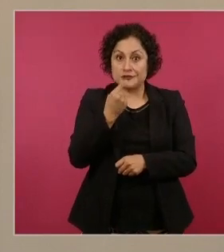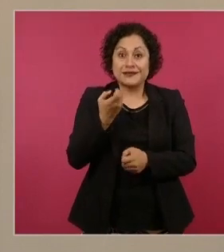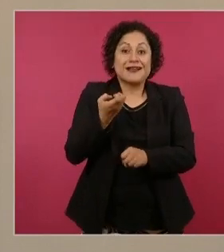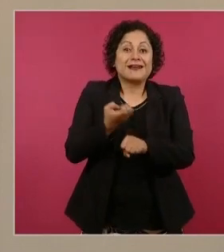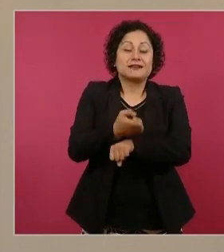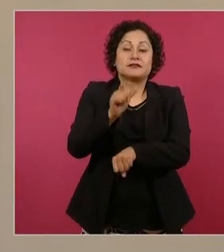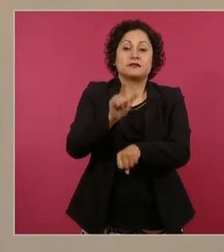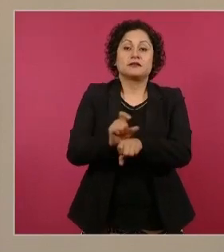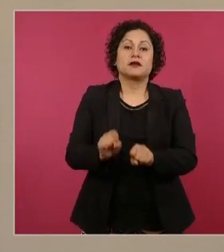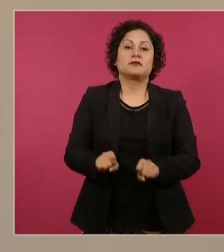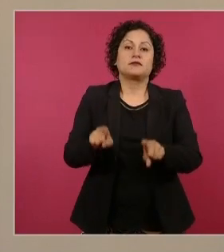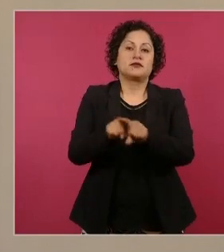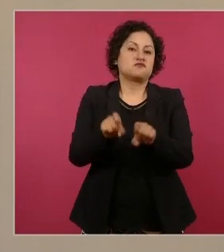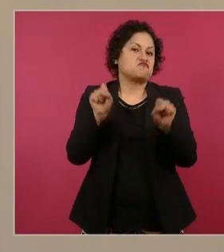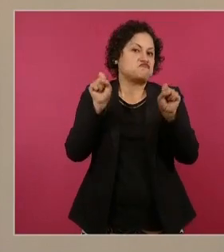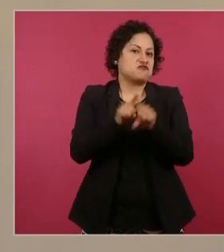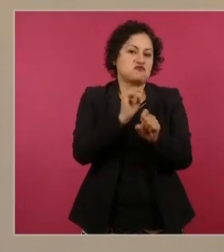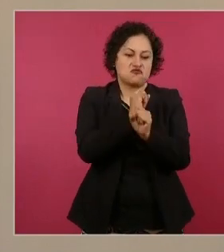Adelante.